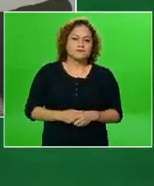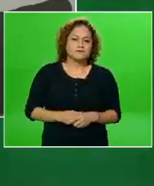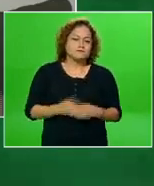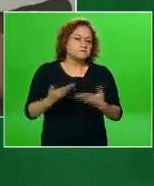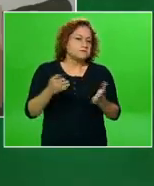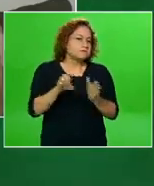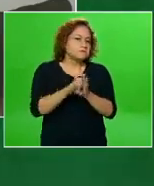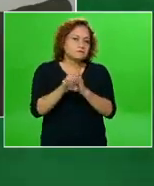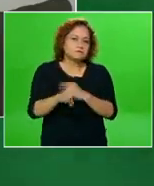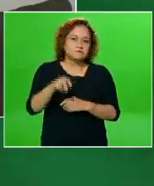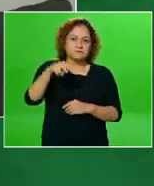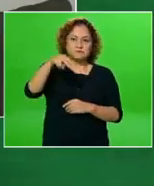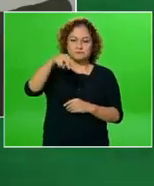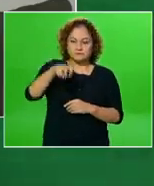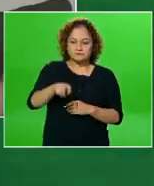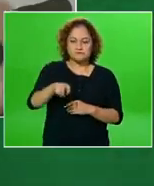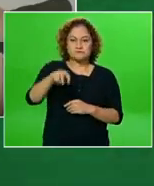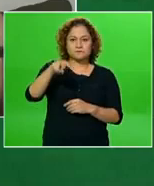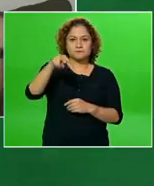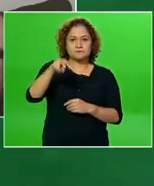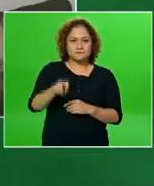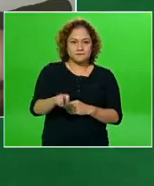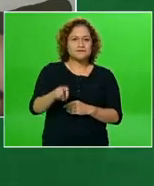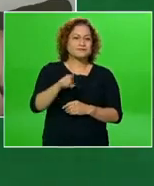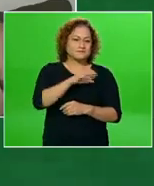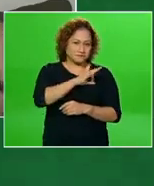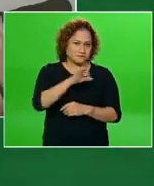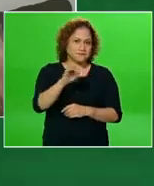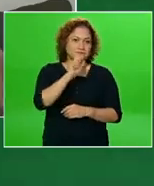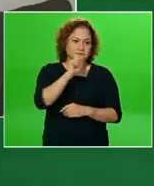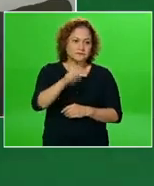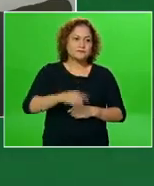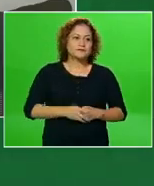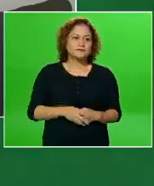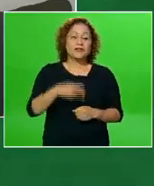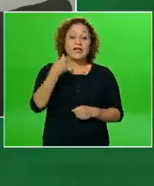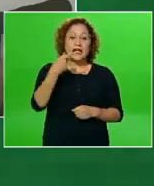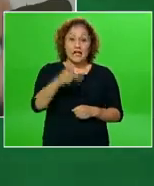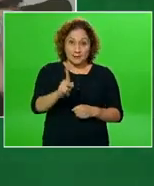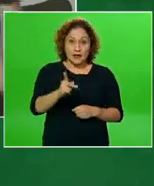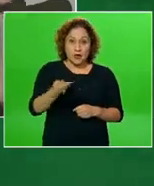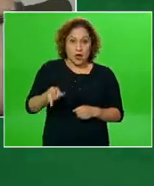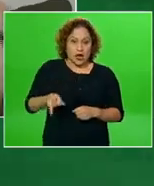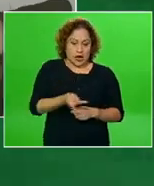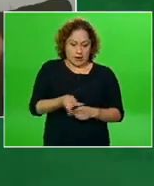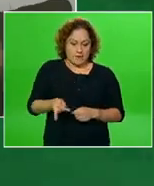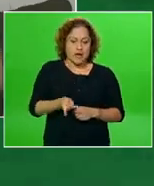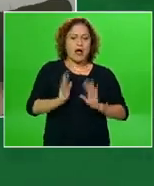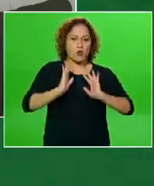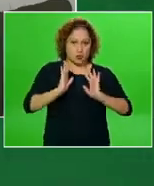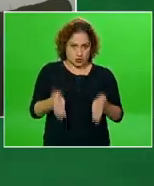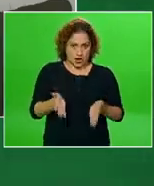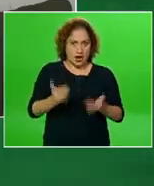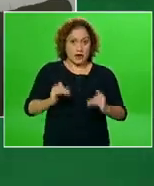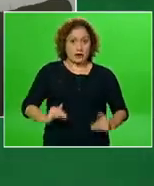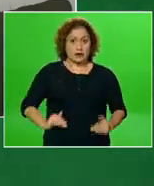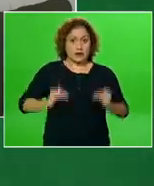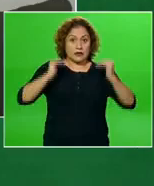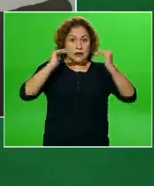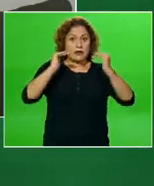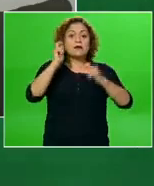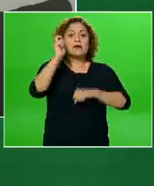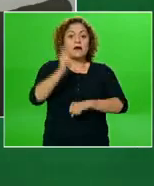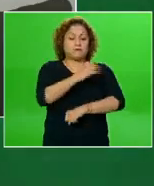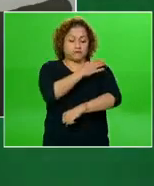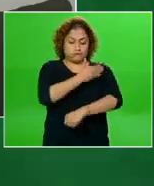presentado en vuelo ponerse de pie pero dormiremos también el tronco superior de la carrera hacia los hombros cuántos de nosotros